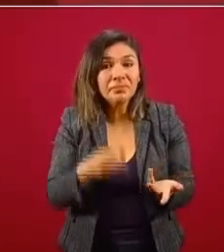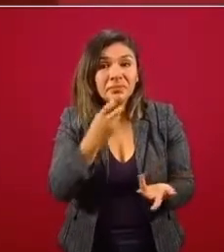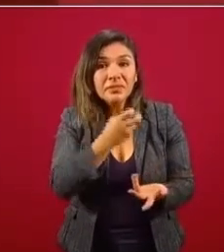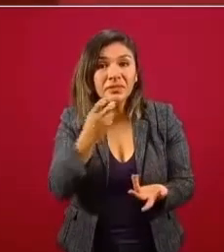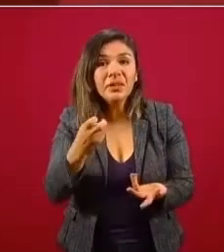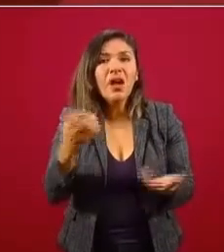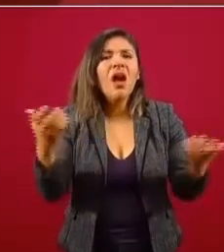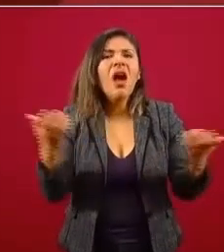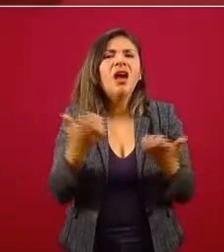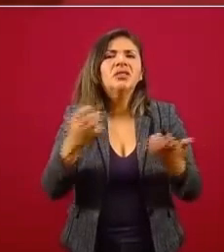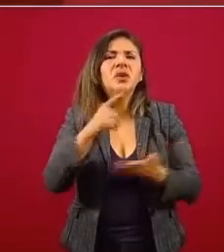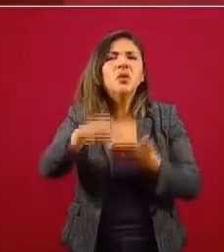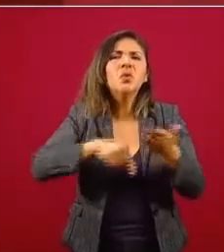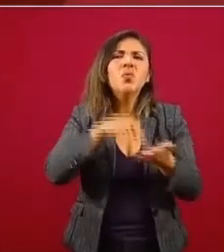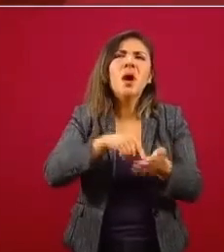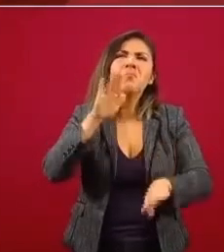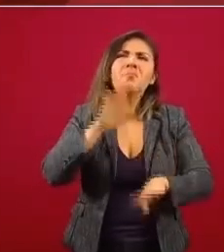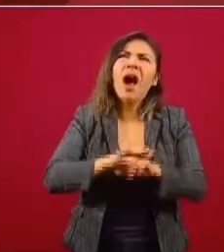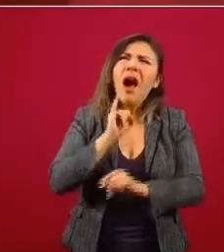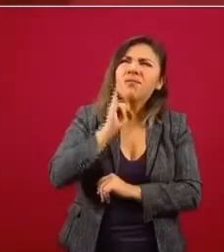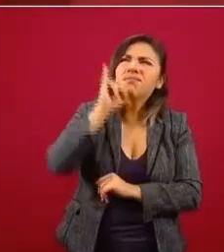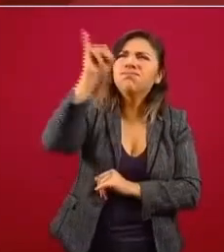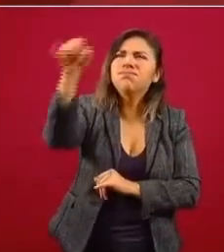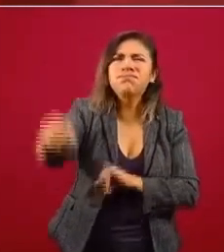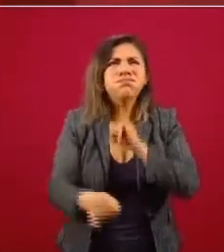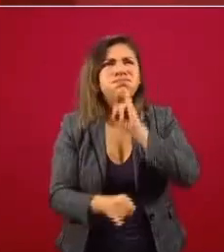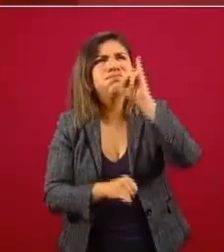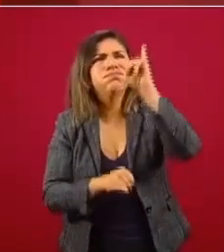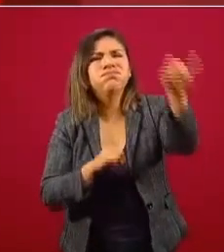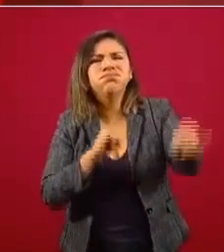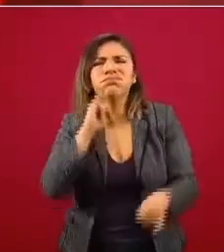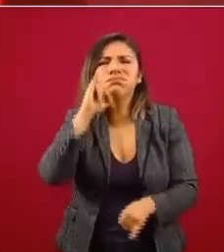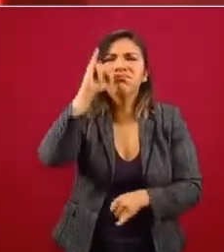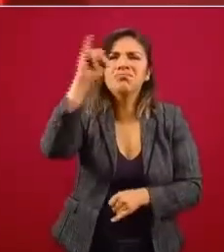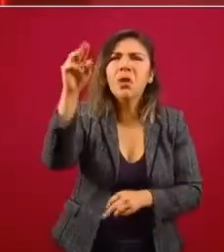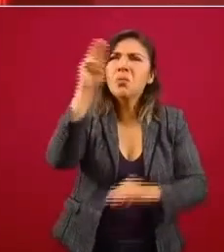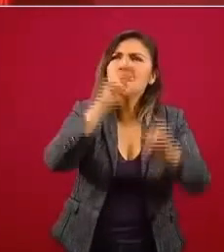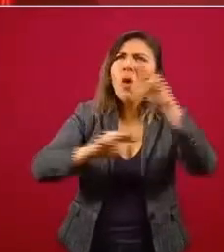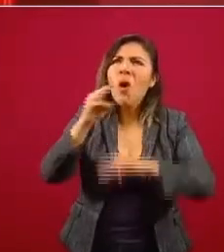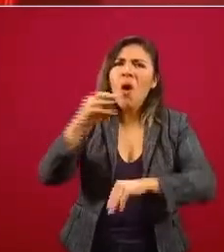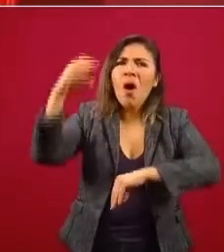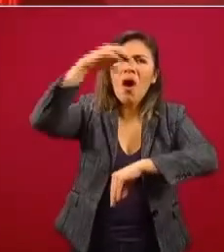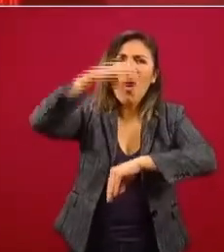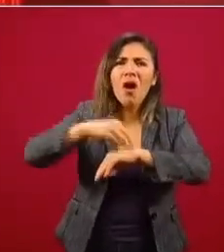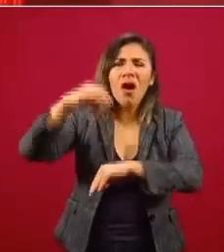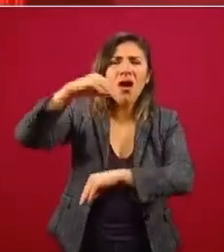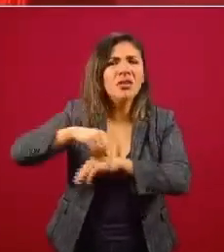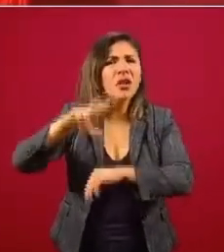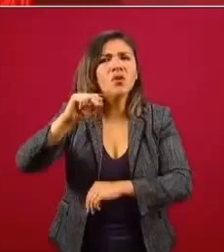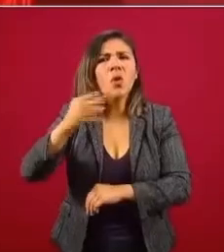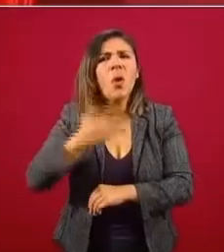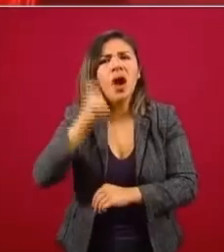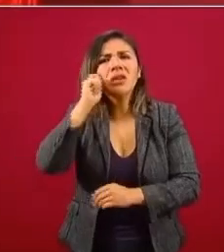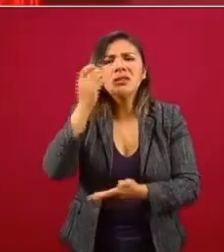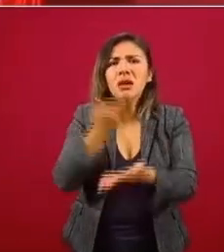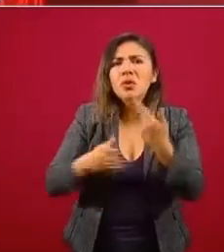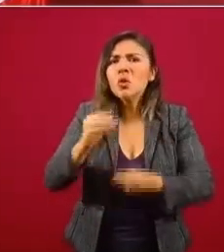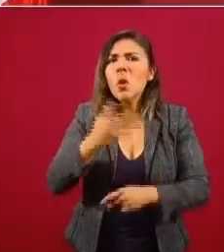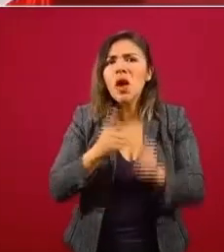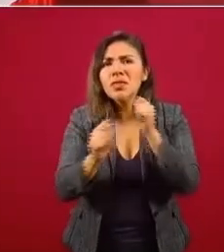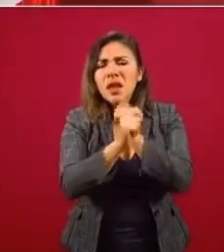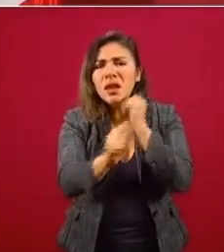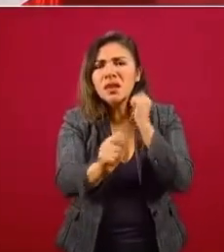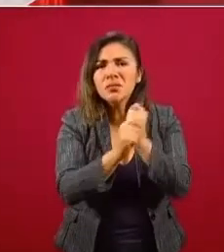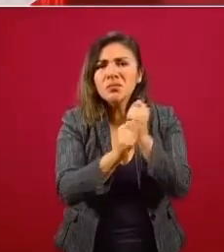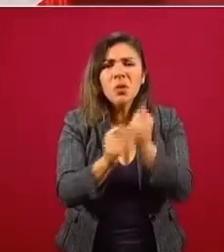se hacían en lugares apartados en barrancas en cerros sin servicios de transporte